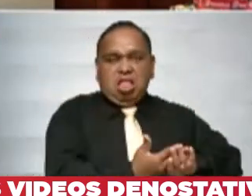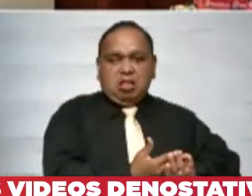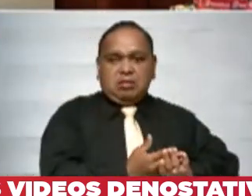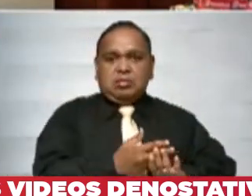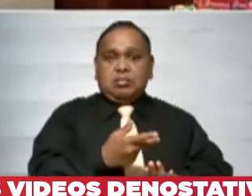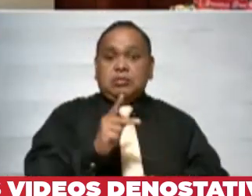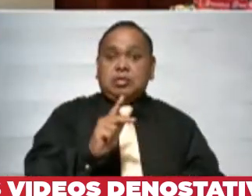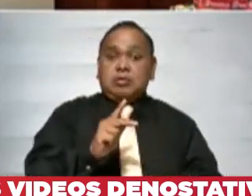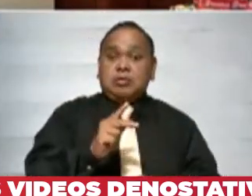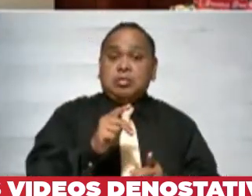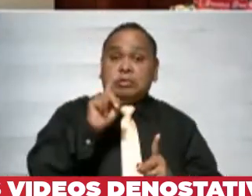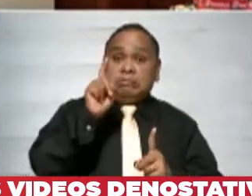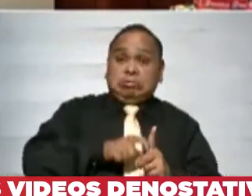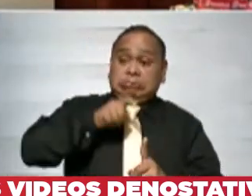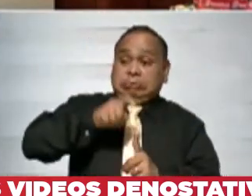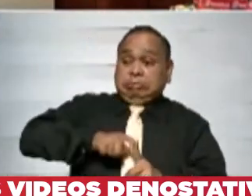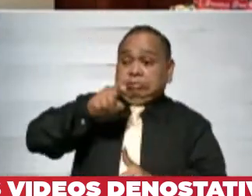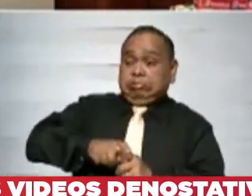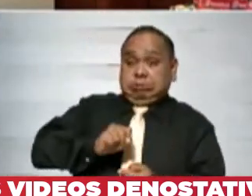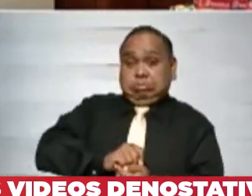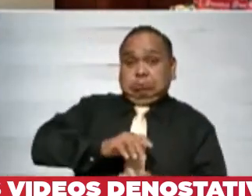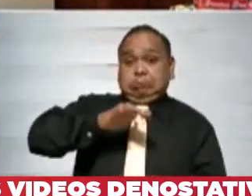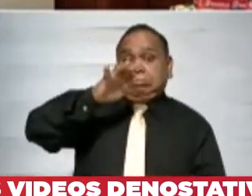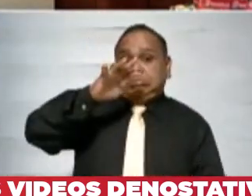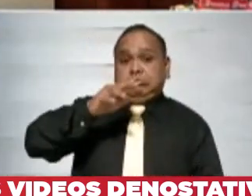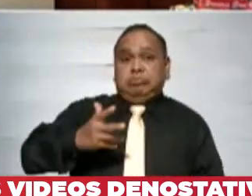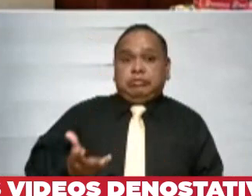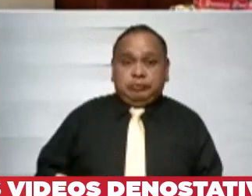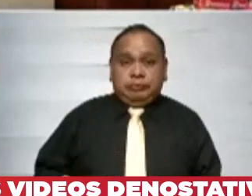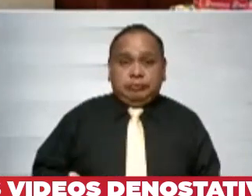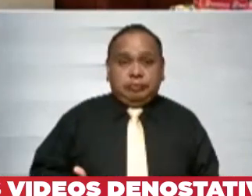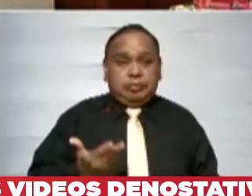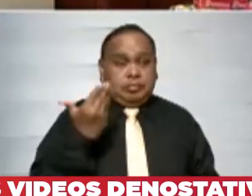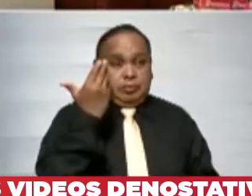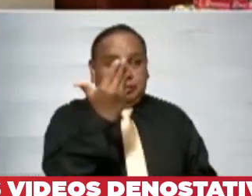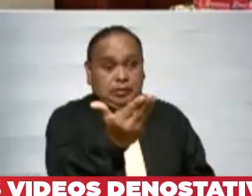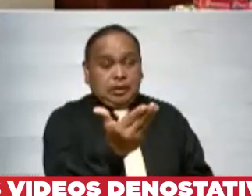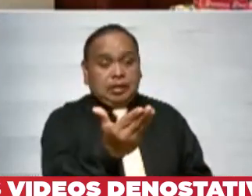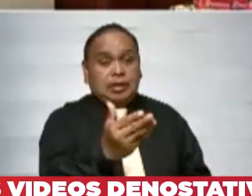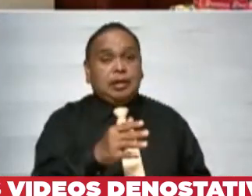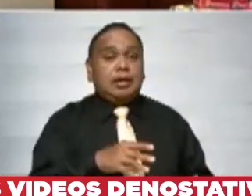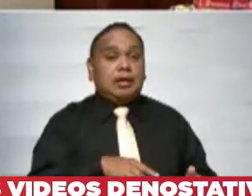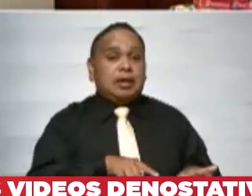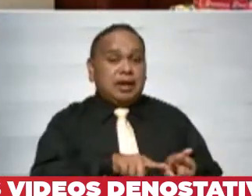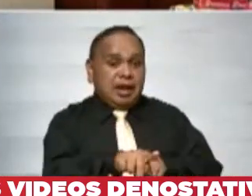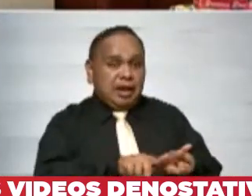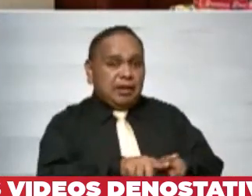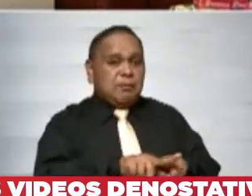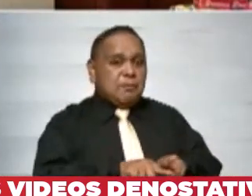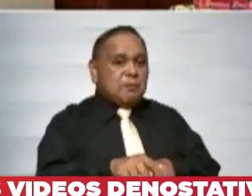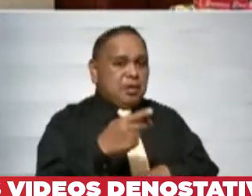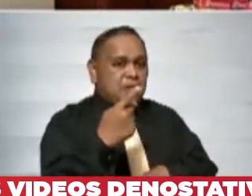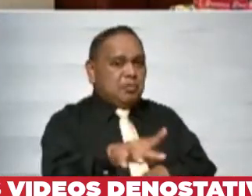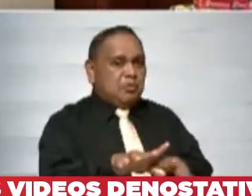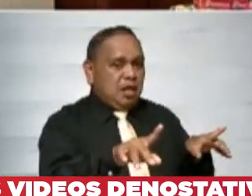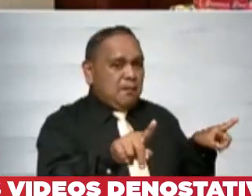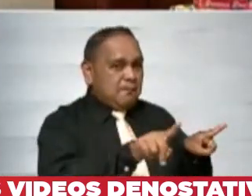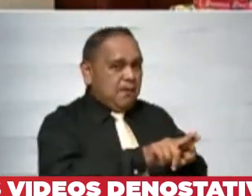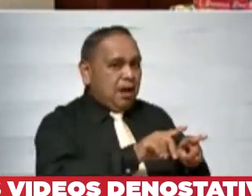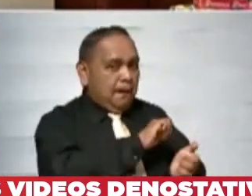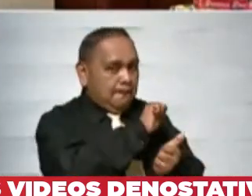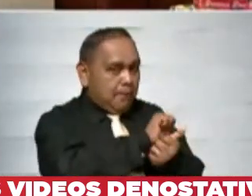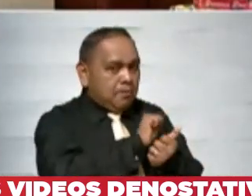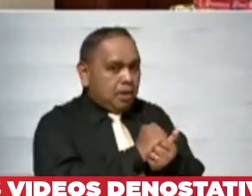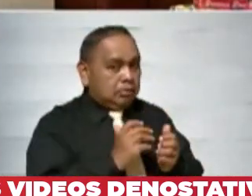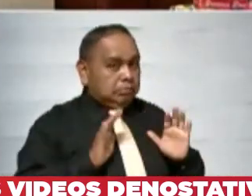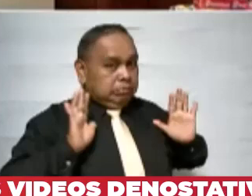una de críticas, que bueno, nada más que tengan relaciones con el brother, porque no te explicas otra forma, ¿no? Pero qué bueno